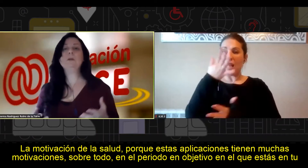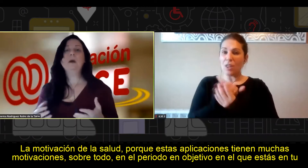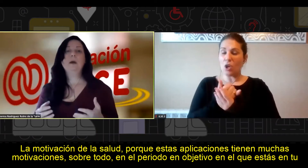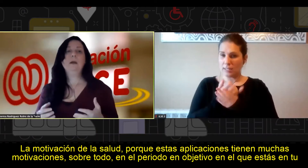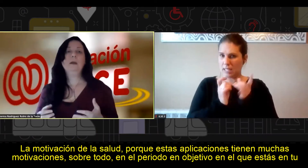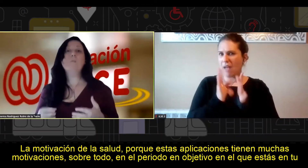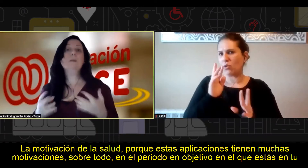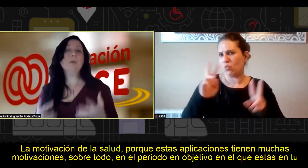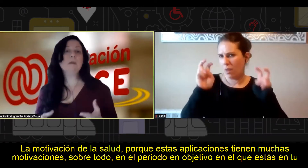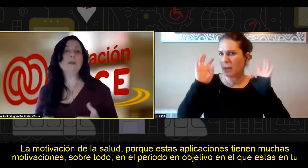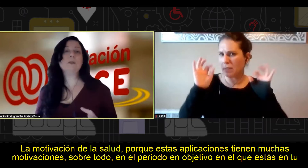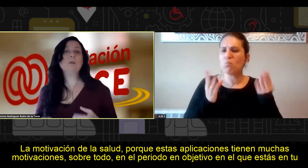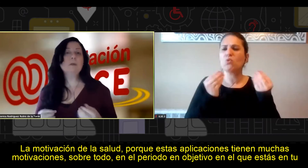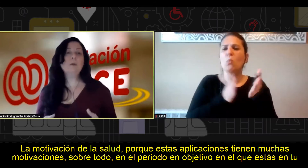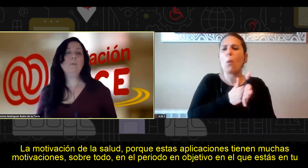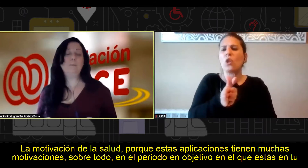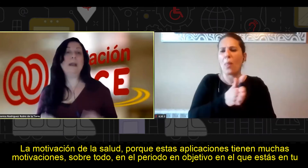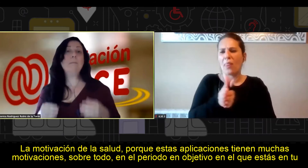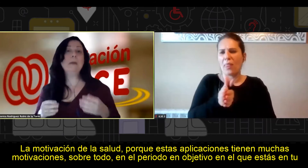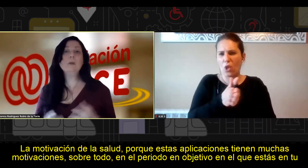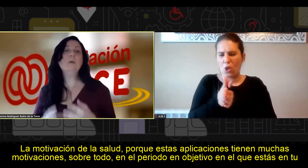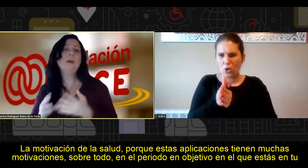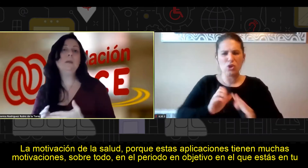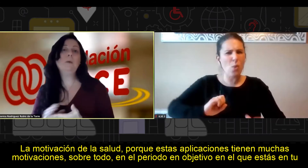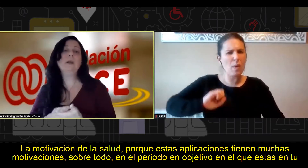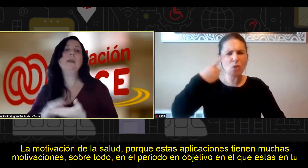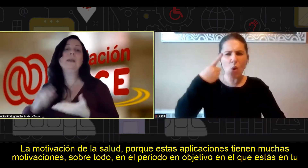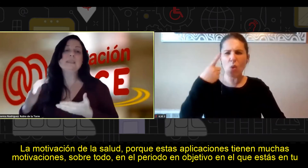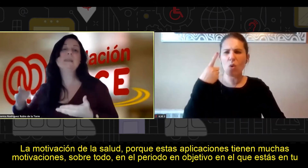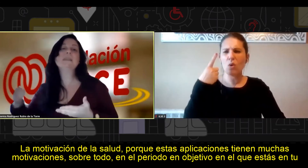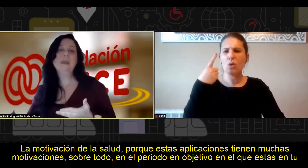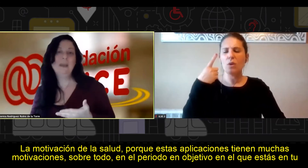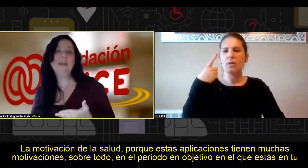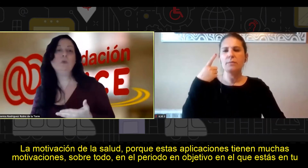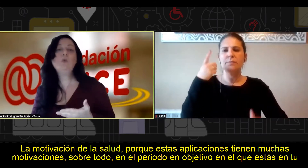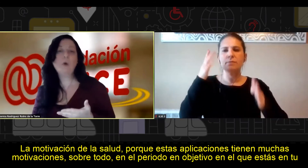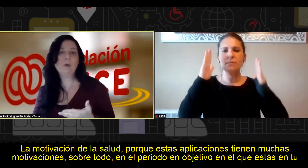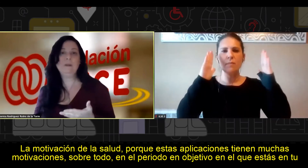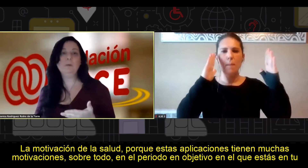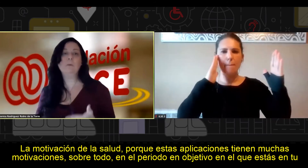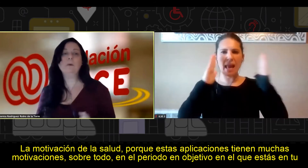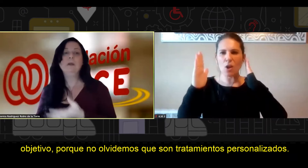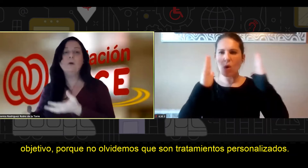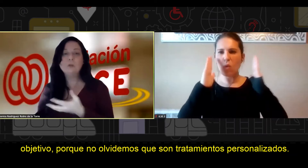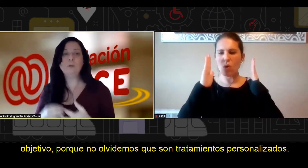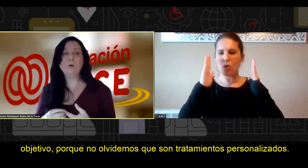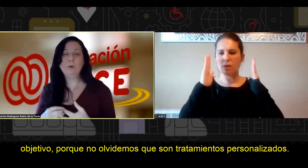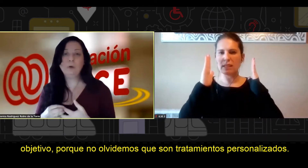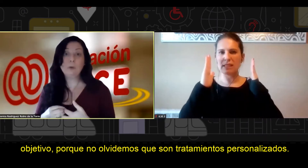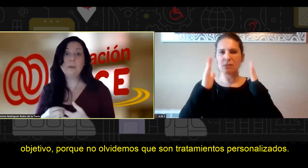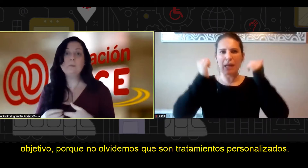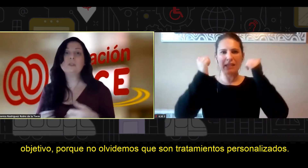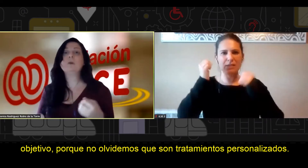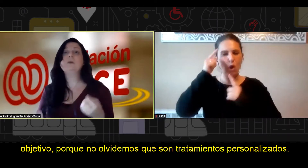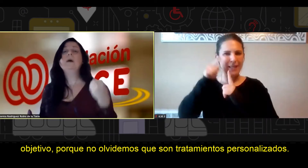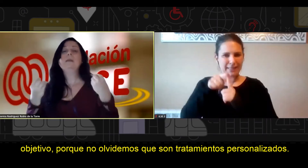muchas motivaciones, sobre todo en el periodo en objetivo en el que estás en tu objetivo, porque no nos